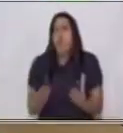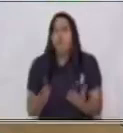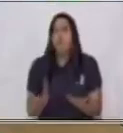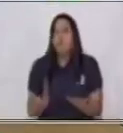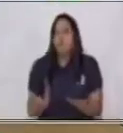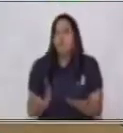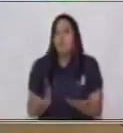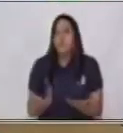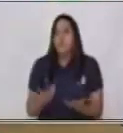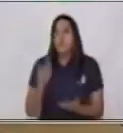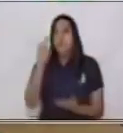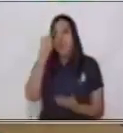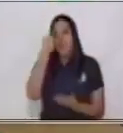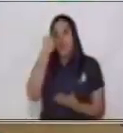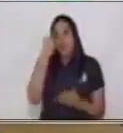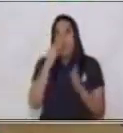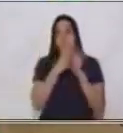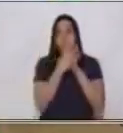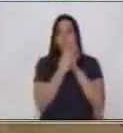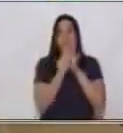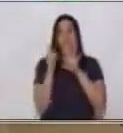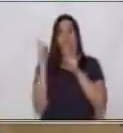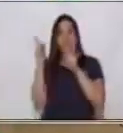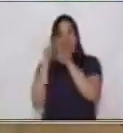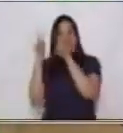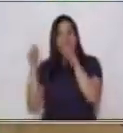Recuerda ir escribiendo esto en tu cuaderno.